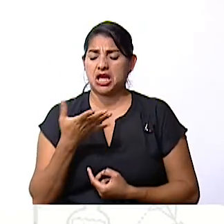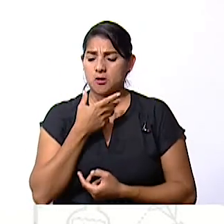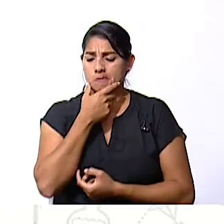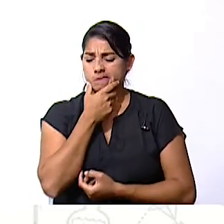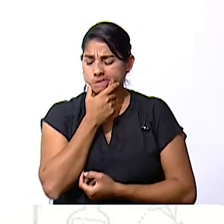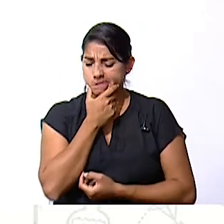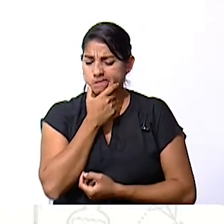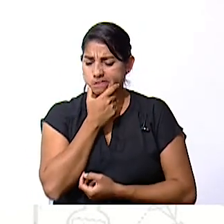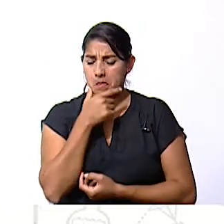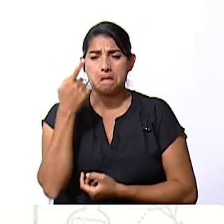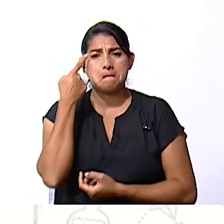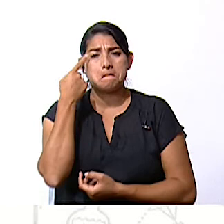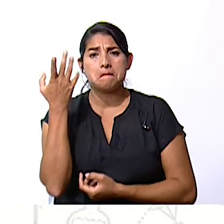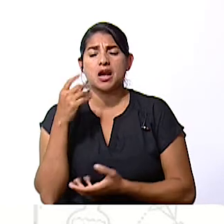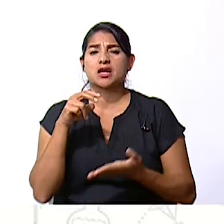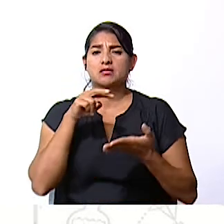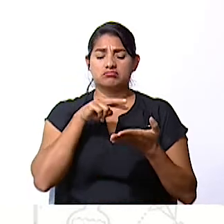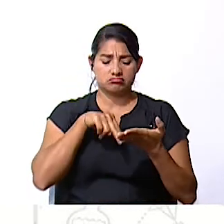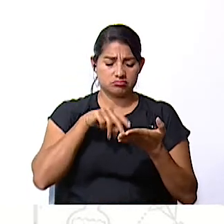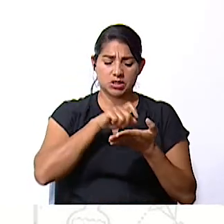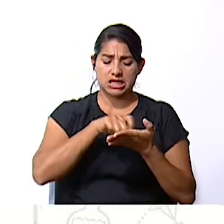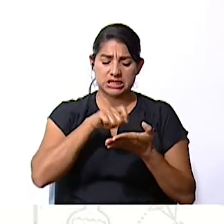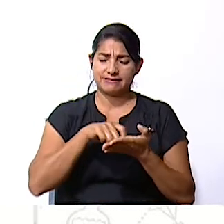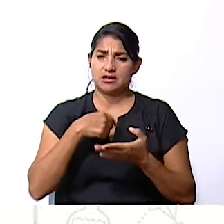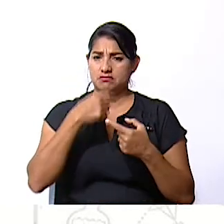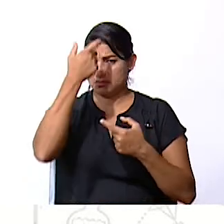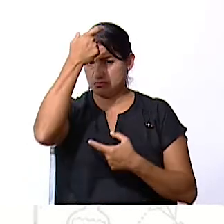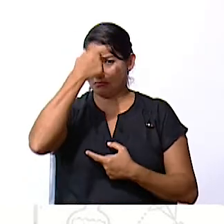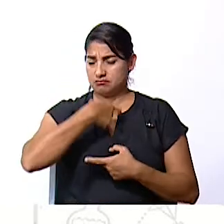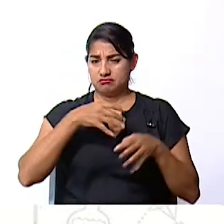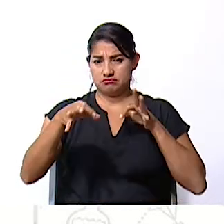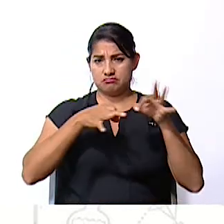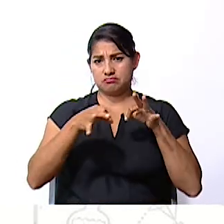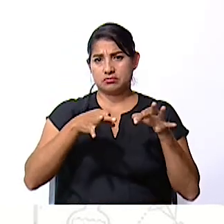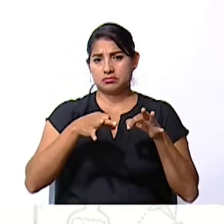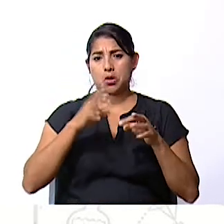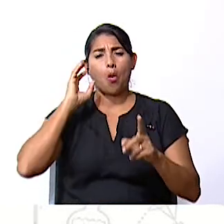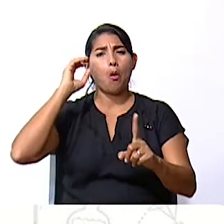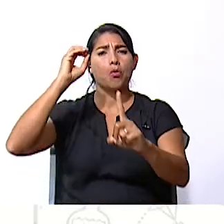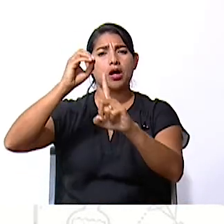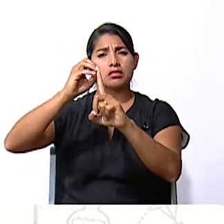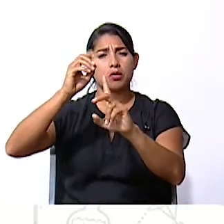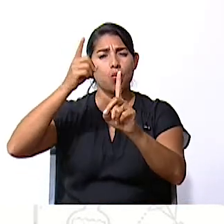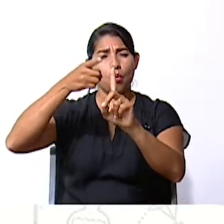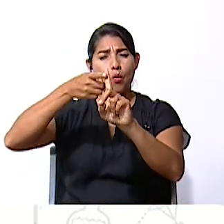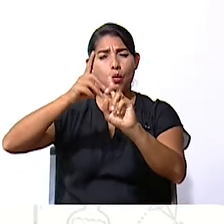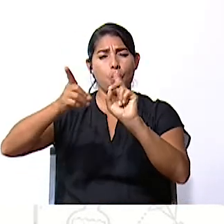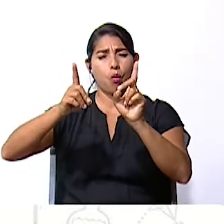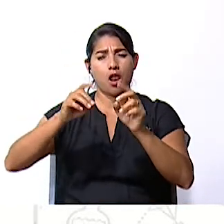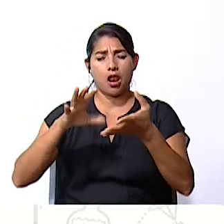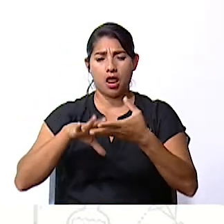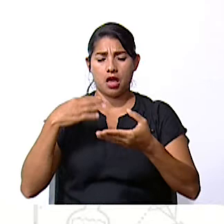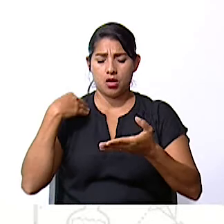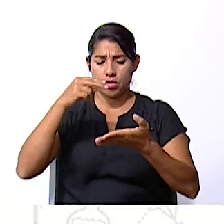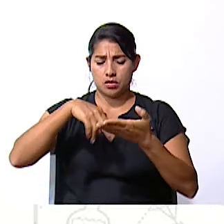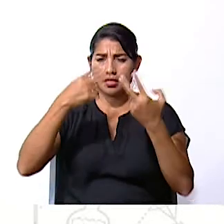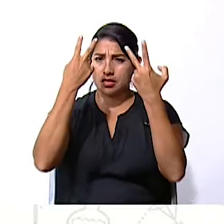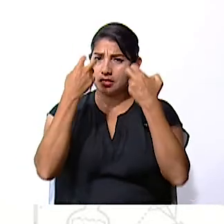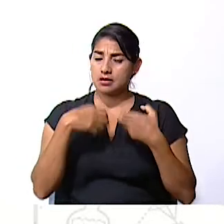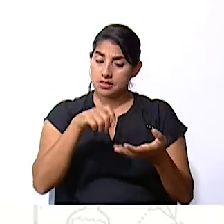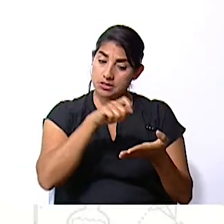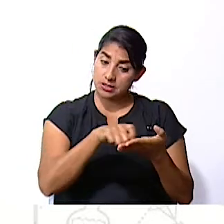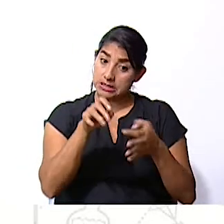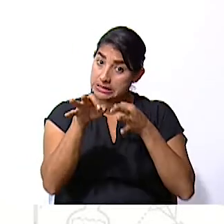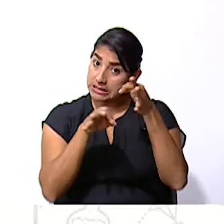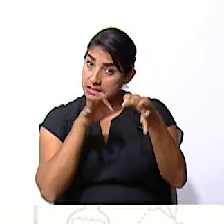¿Para qué escribiré mi descripción? ¿Cuál es el sentido que tiene escribir una descripción?